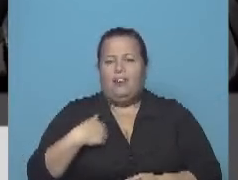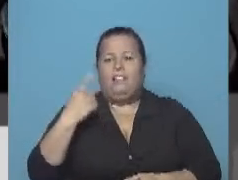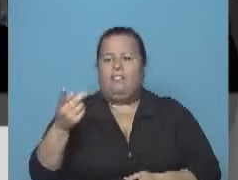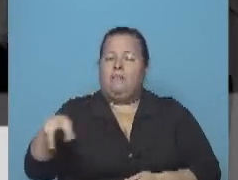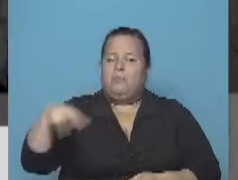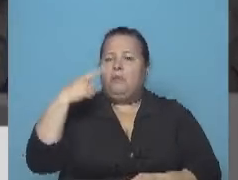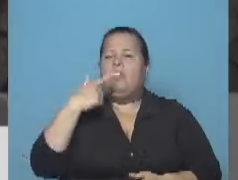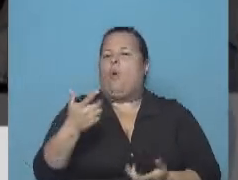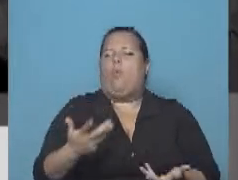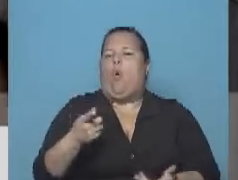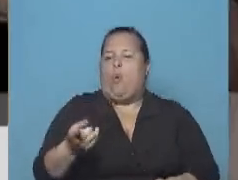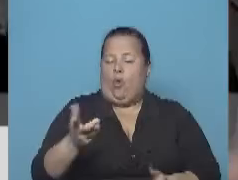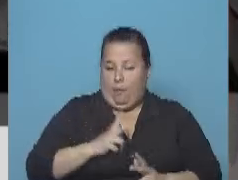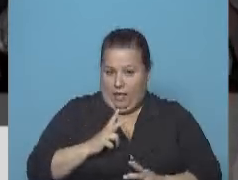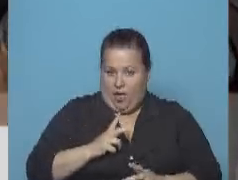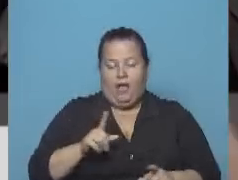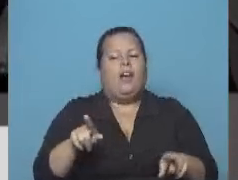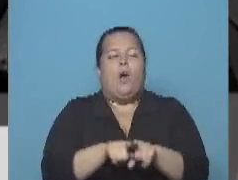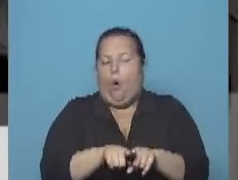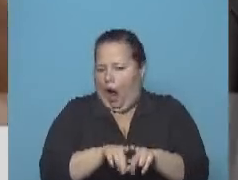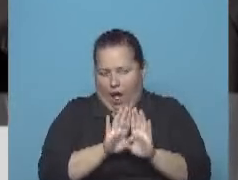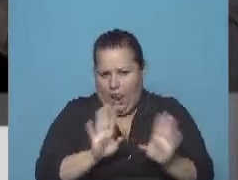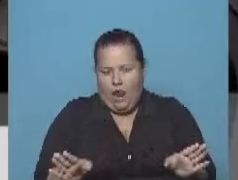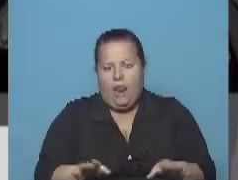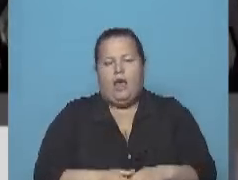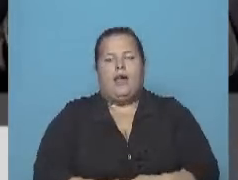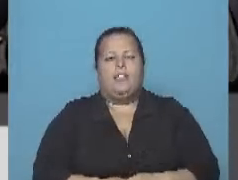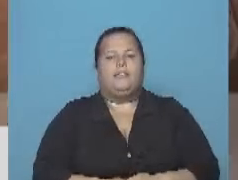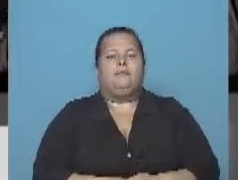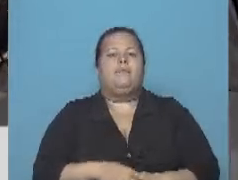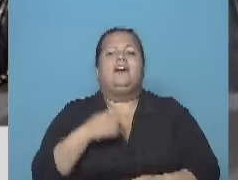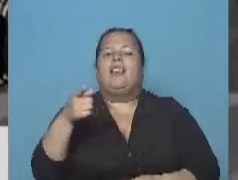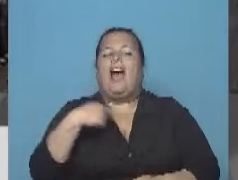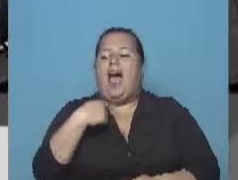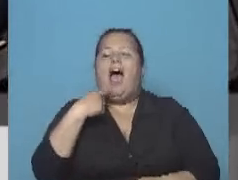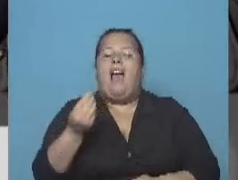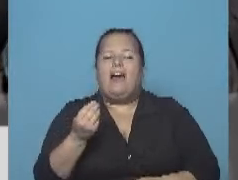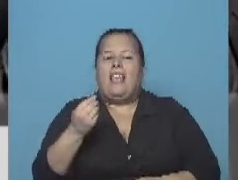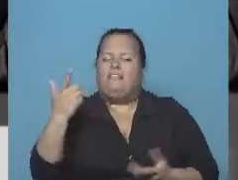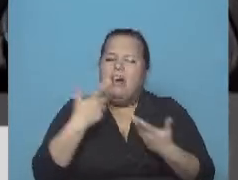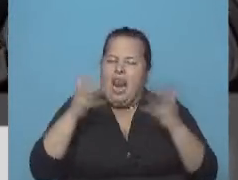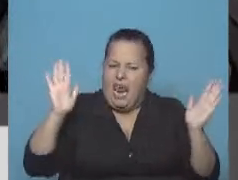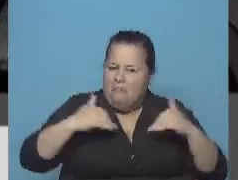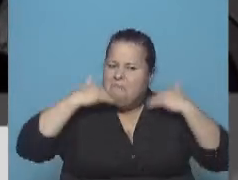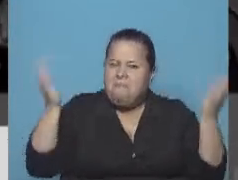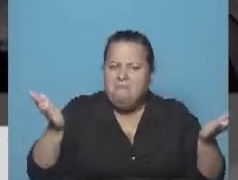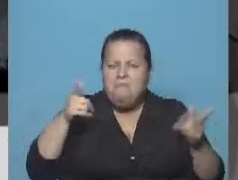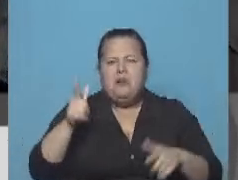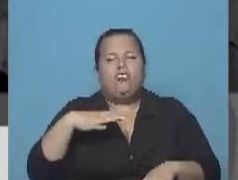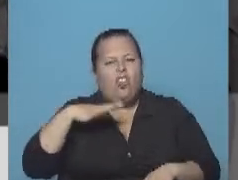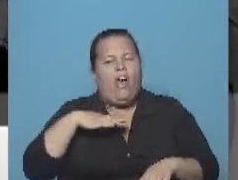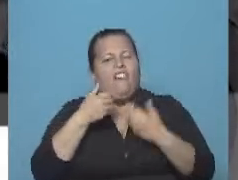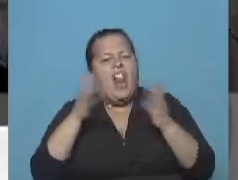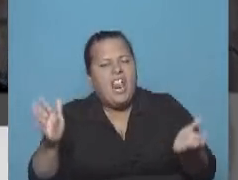mío me dijo qué boludo que sos igual eh o sea lo que hablamos Es de la impunidad que tienen que siguen